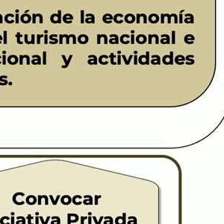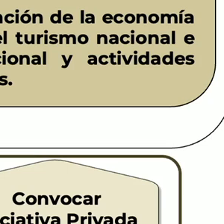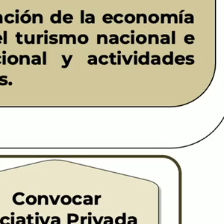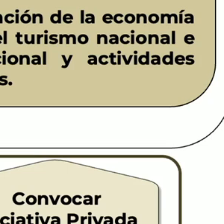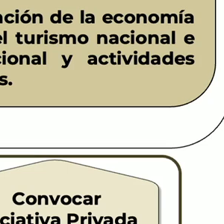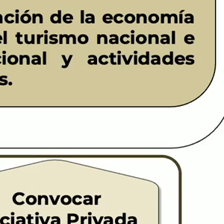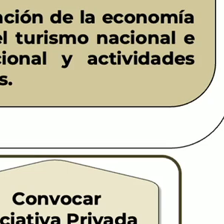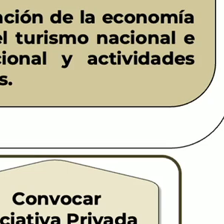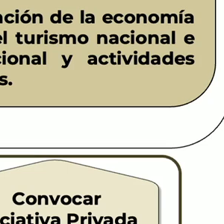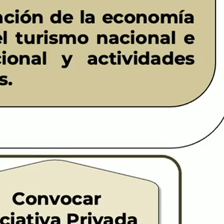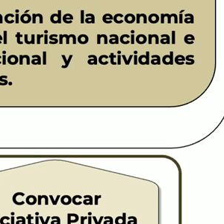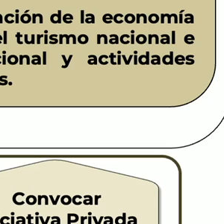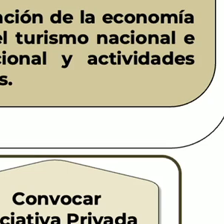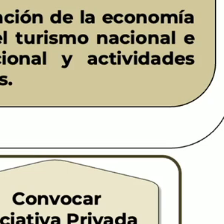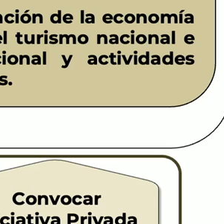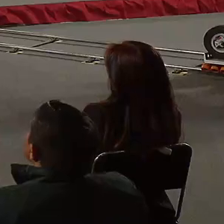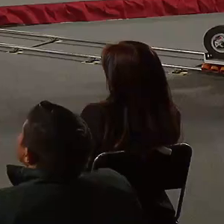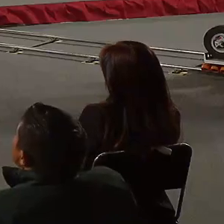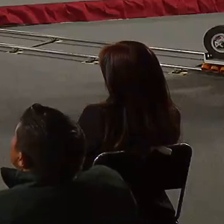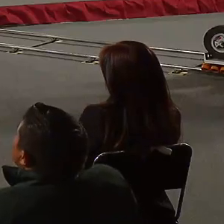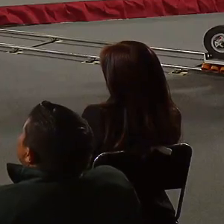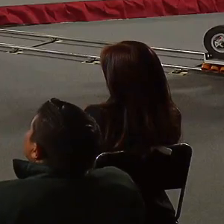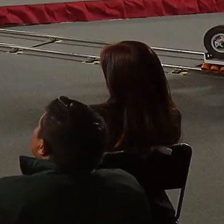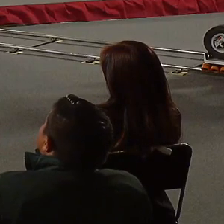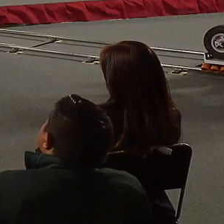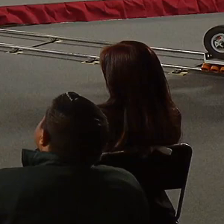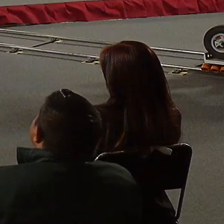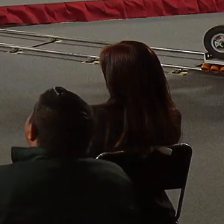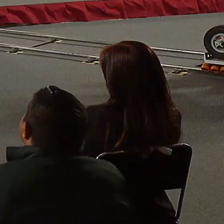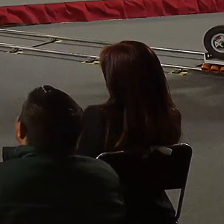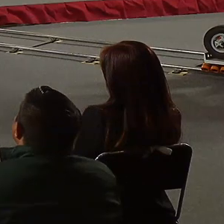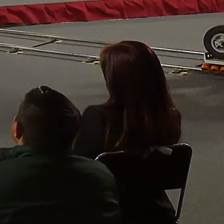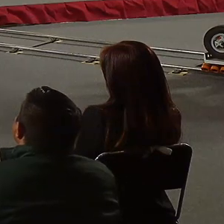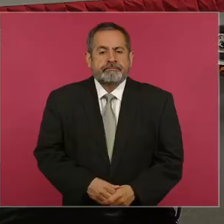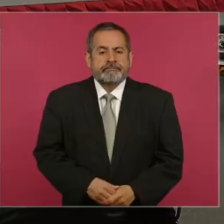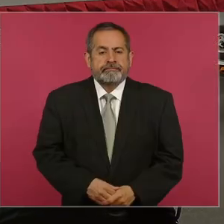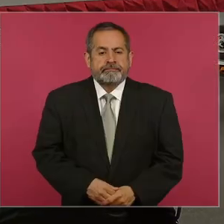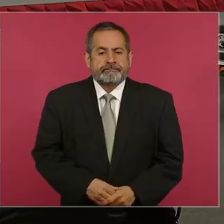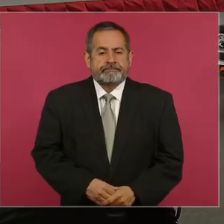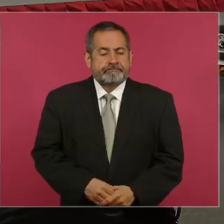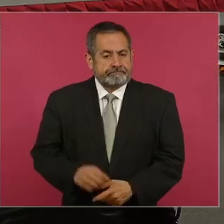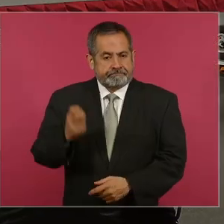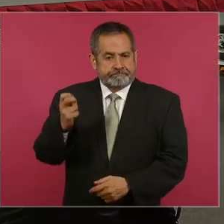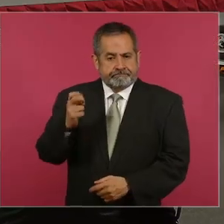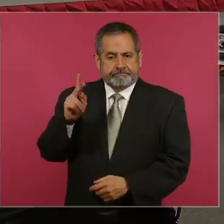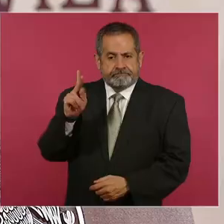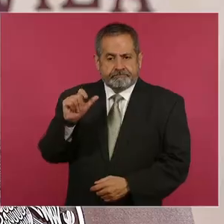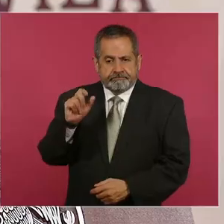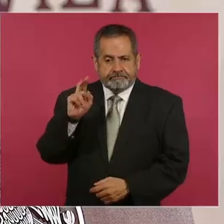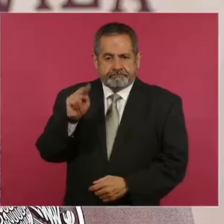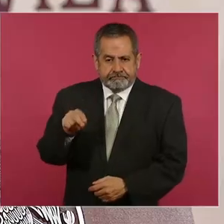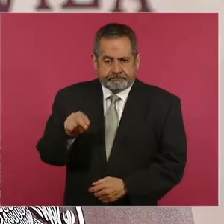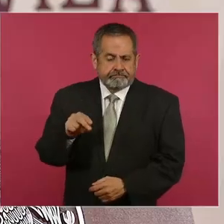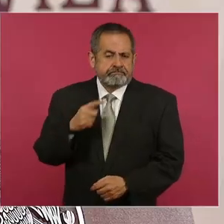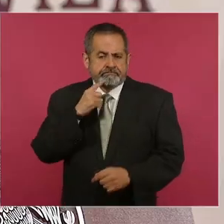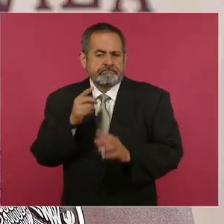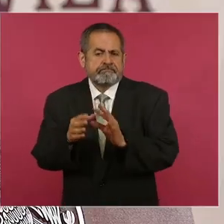en este puerto turístico. Este sería el plan. Repito, ya de hecho